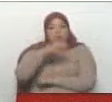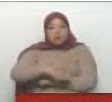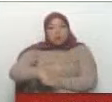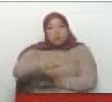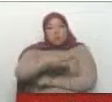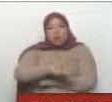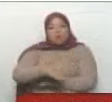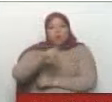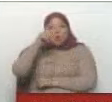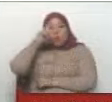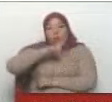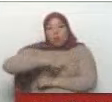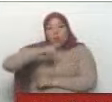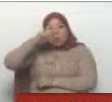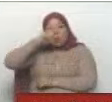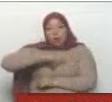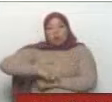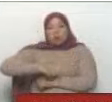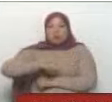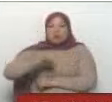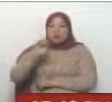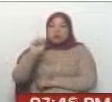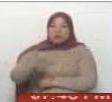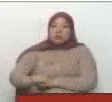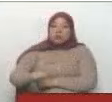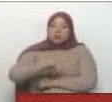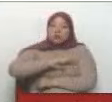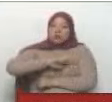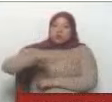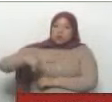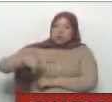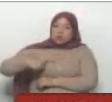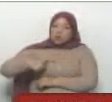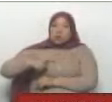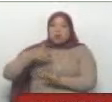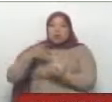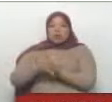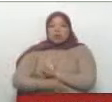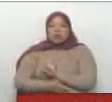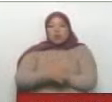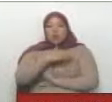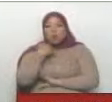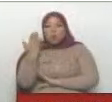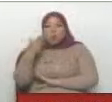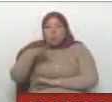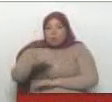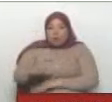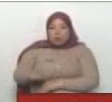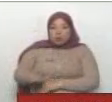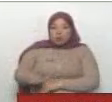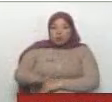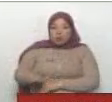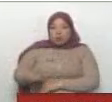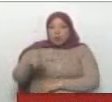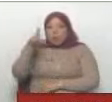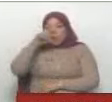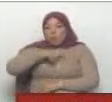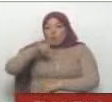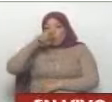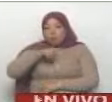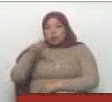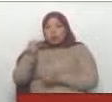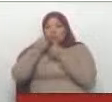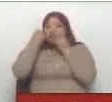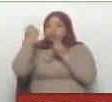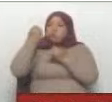judío, al pueblo judío le decimos, son ustedes los que tienen que acabar con esta masacre. El pueblo judío ya se está